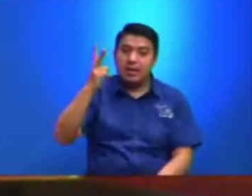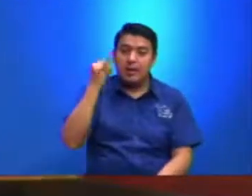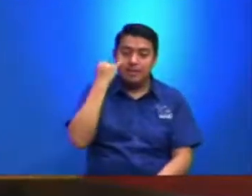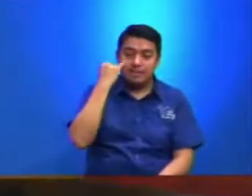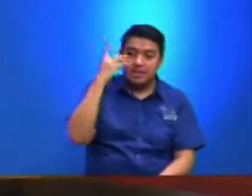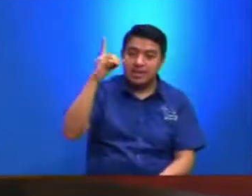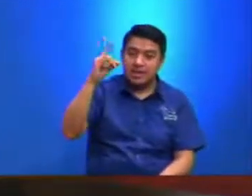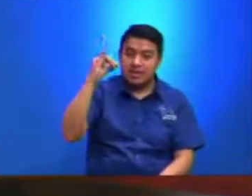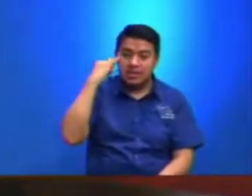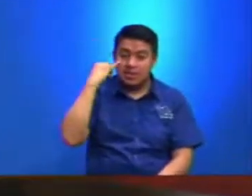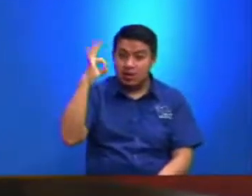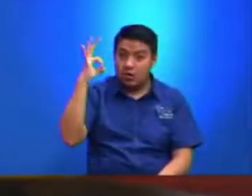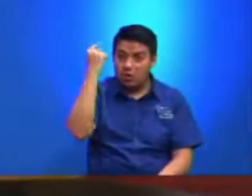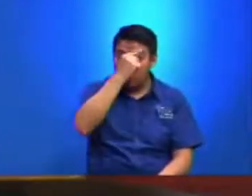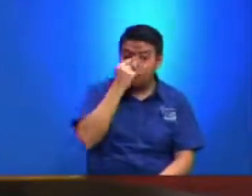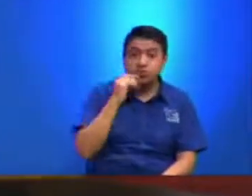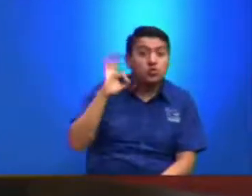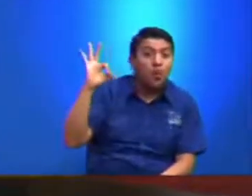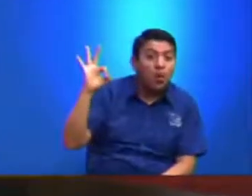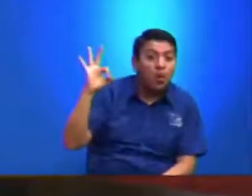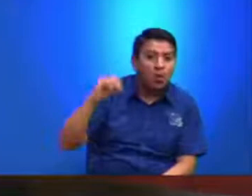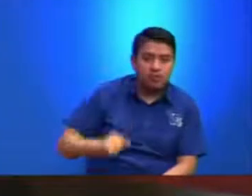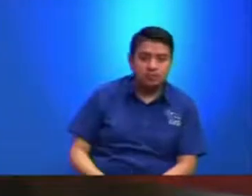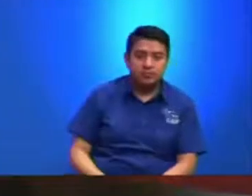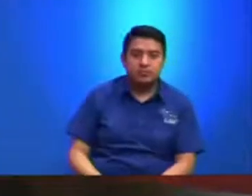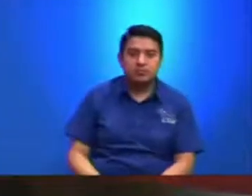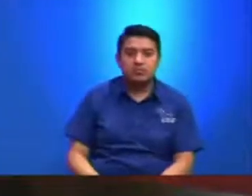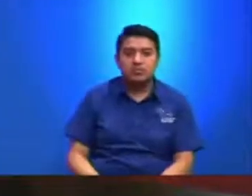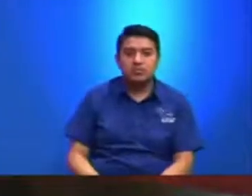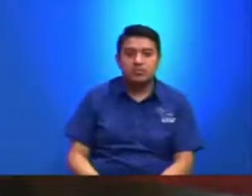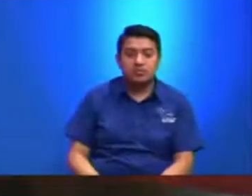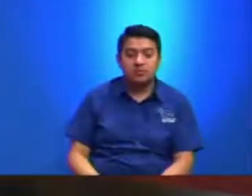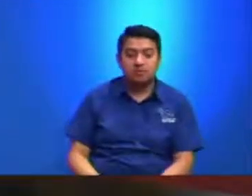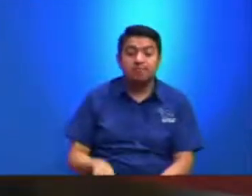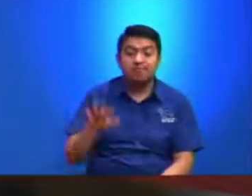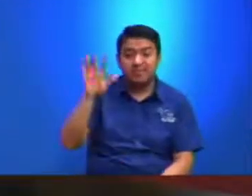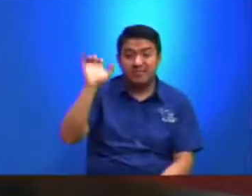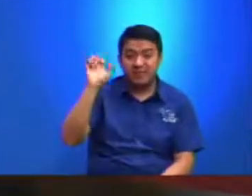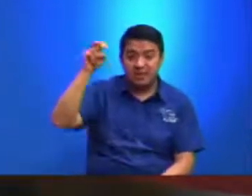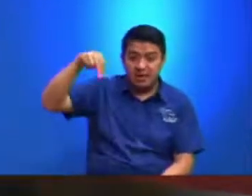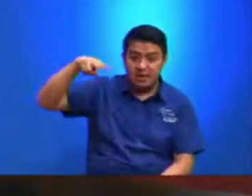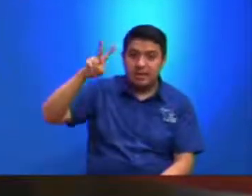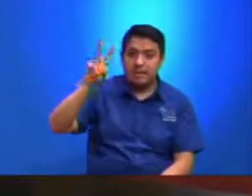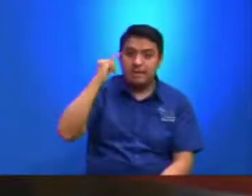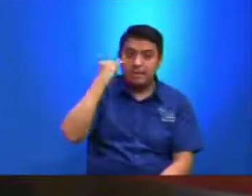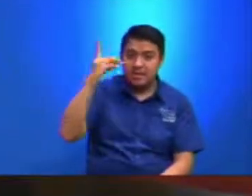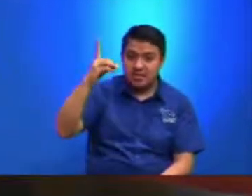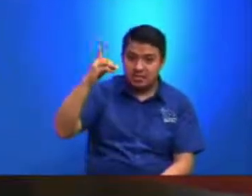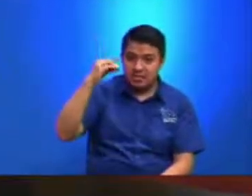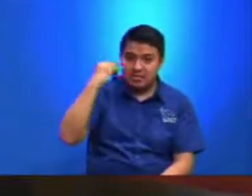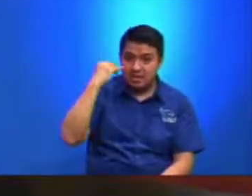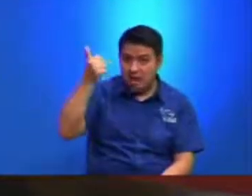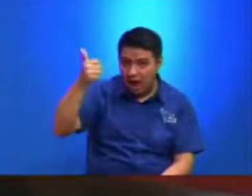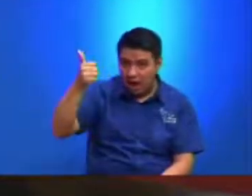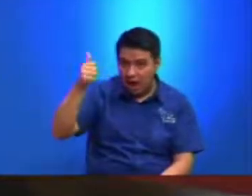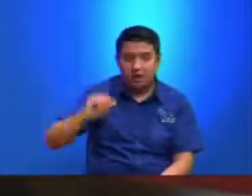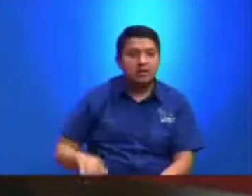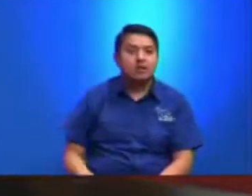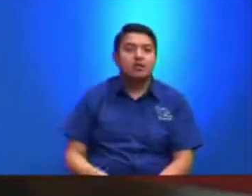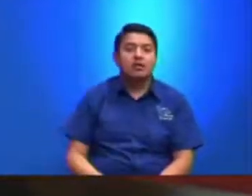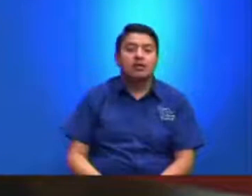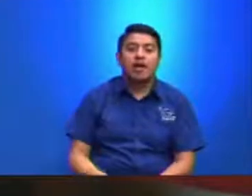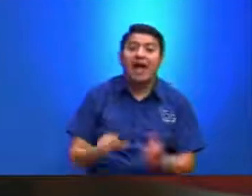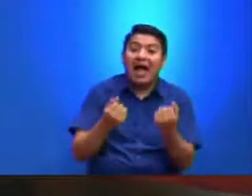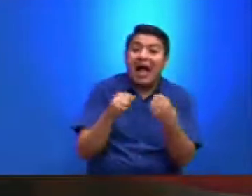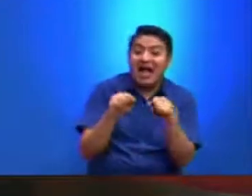sequedad de la visión espiritual es la envidia. Desde el punto de vista físico, pues ahora aquí tenemos al